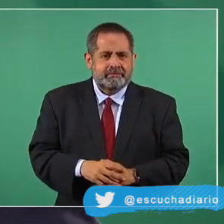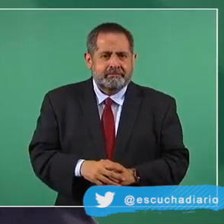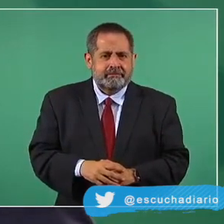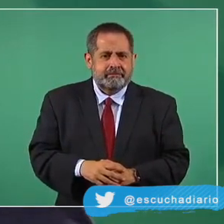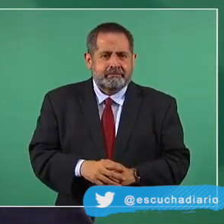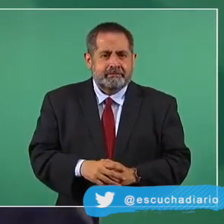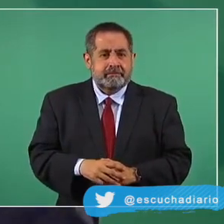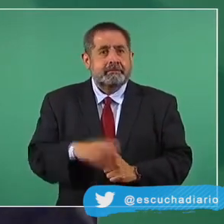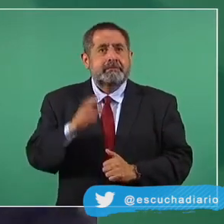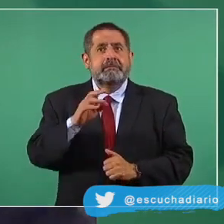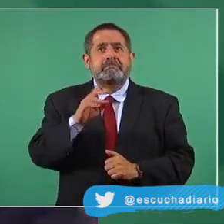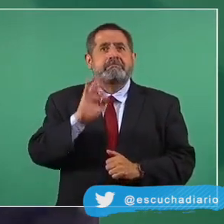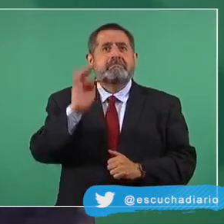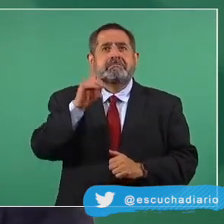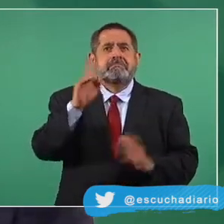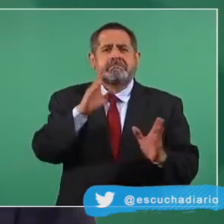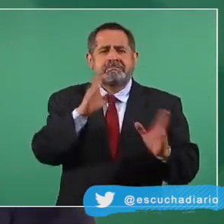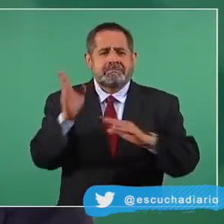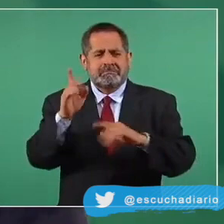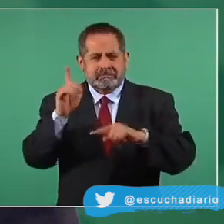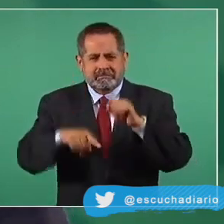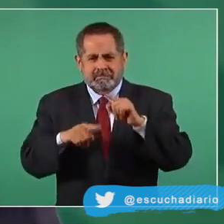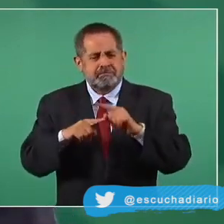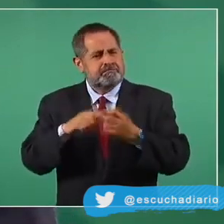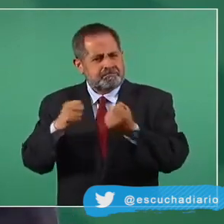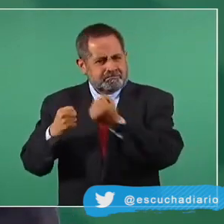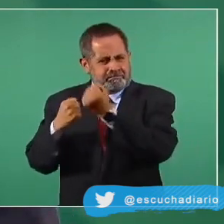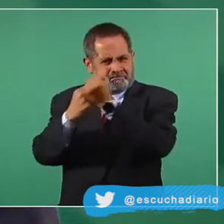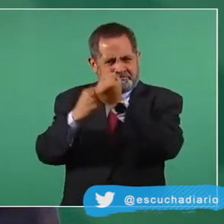¿Que se iba a caer? ¿Y por qué no lo apuntalaron?